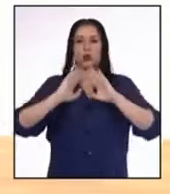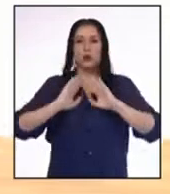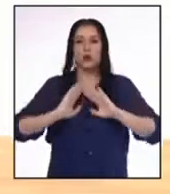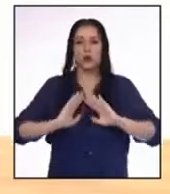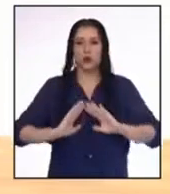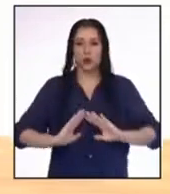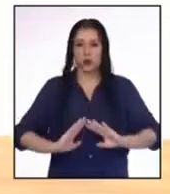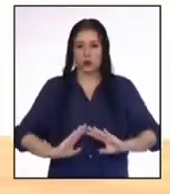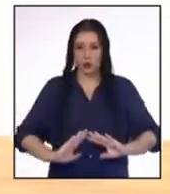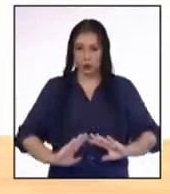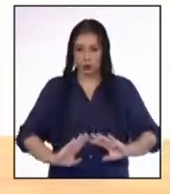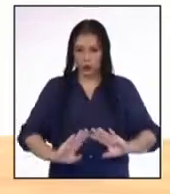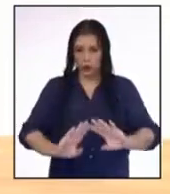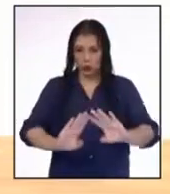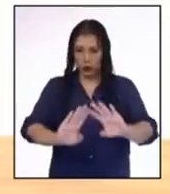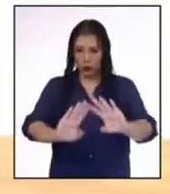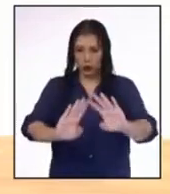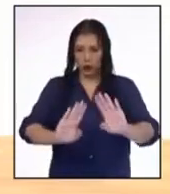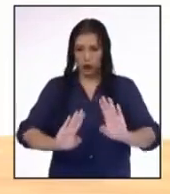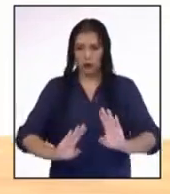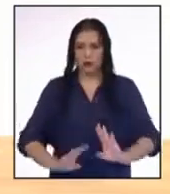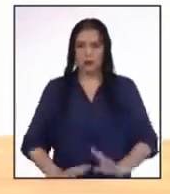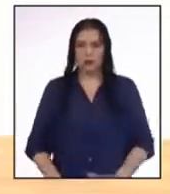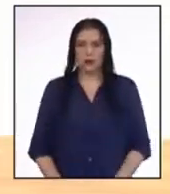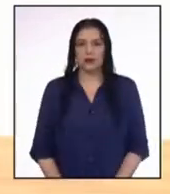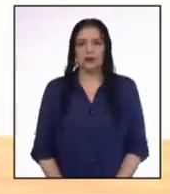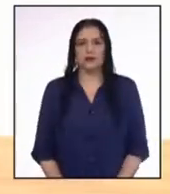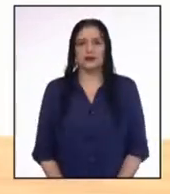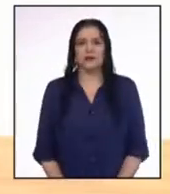Exhalamos.